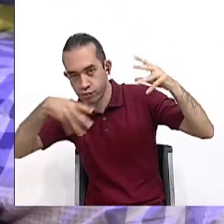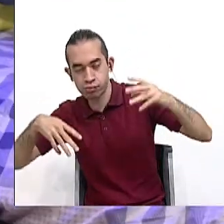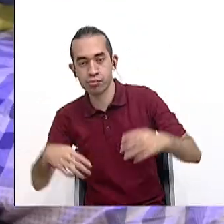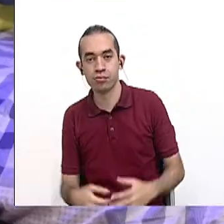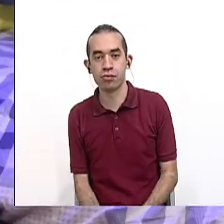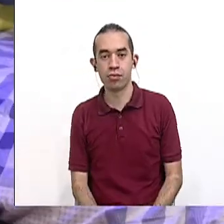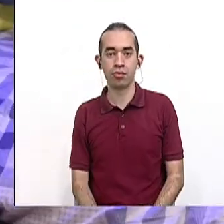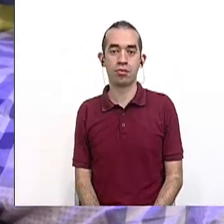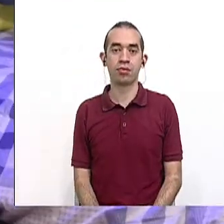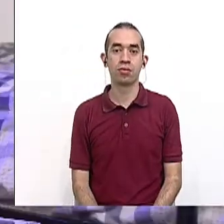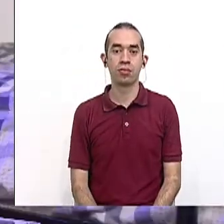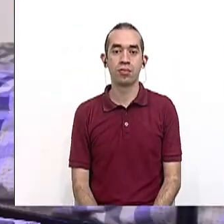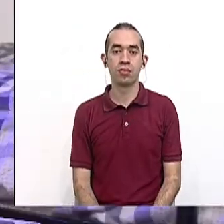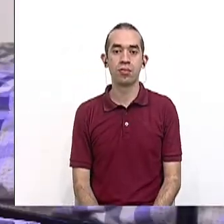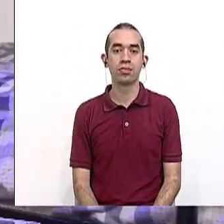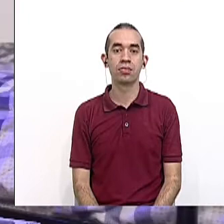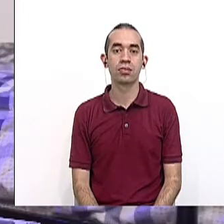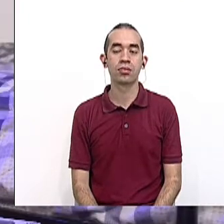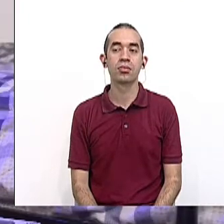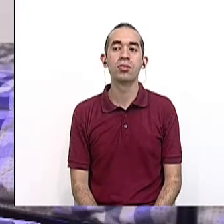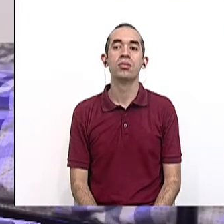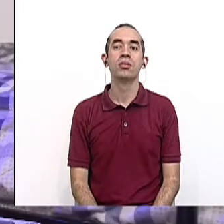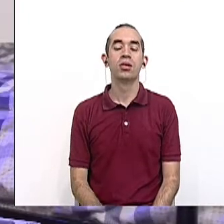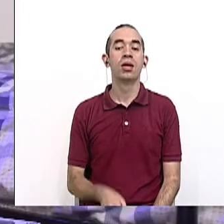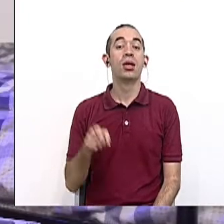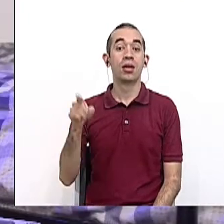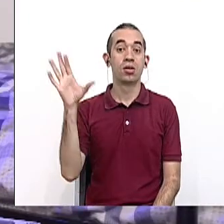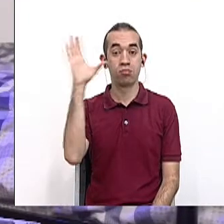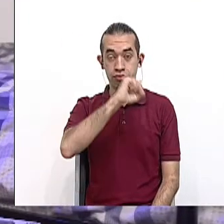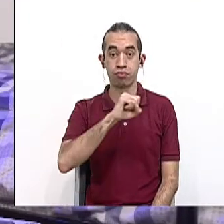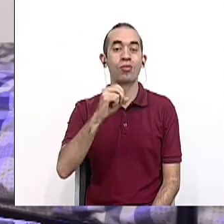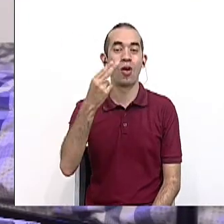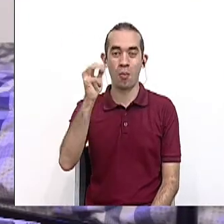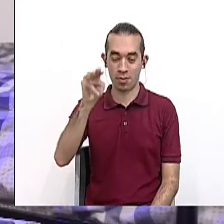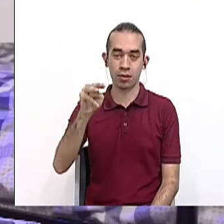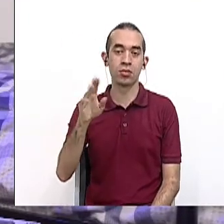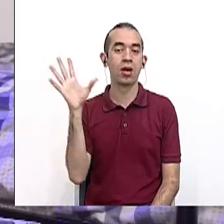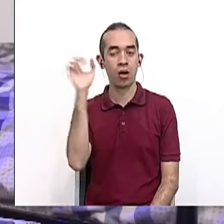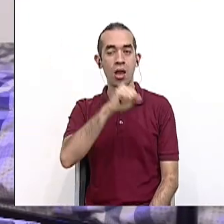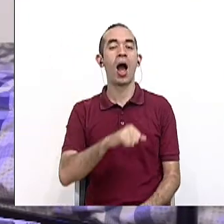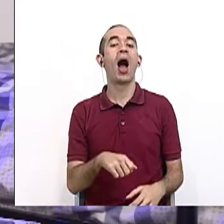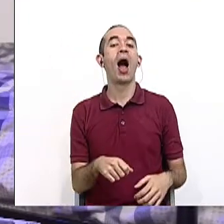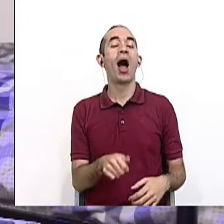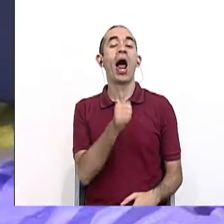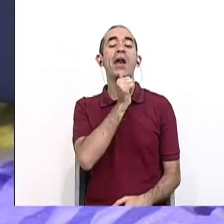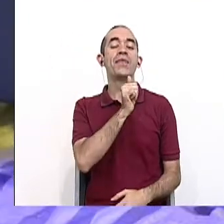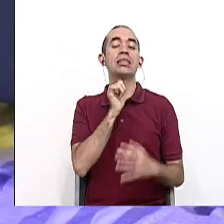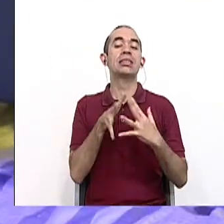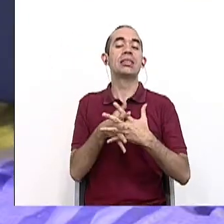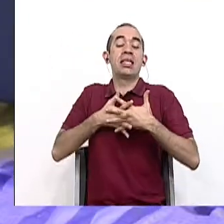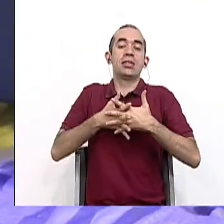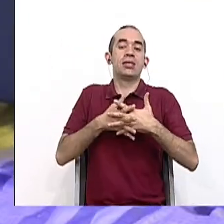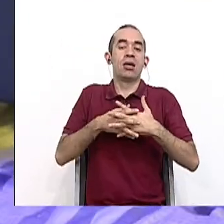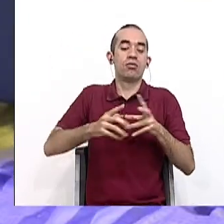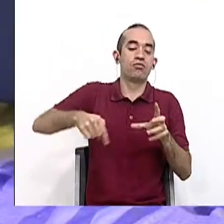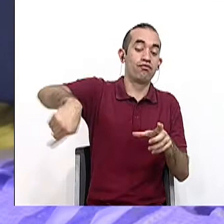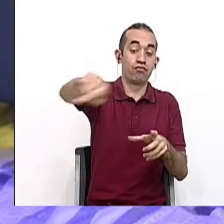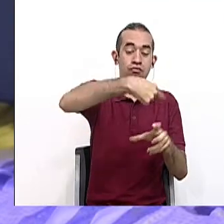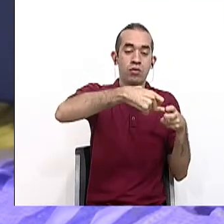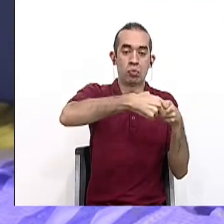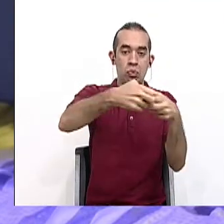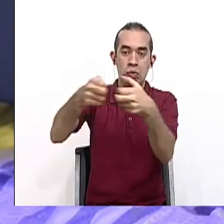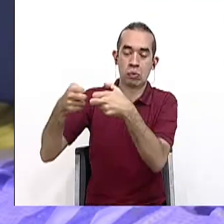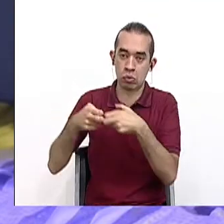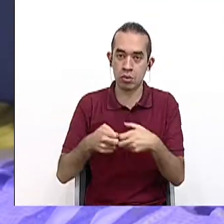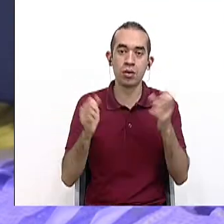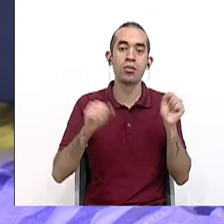potencial eléctrico por el metal. El descubrimiento de Ohm condujo a la idea de la resistencia en los circuitos. Esto significa que la tensión se